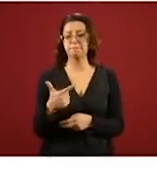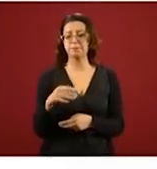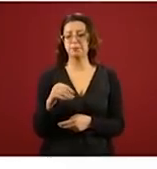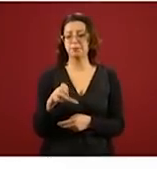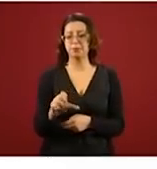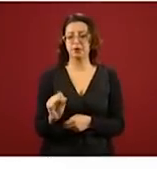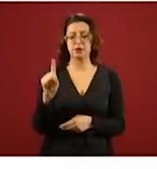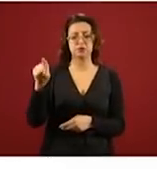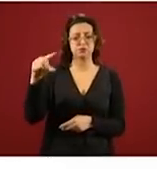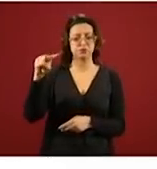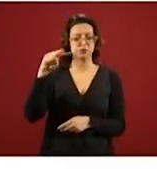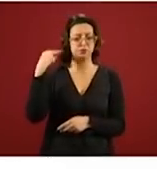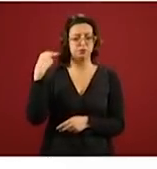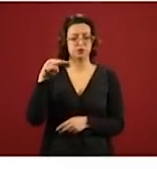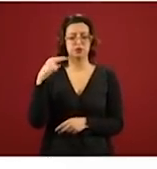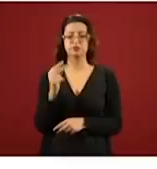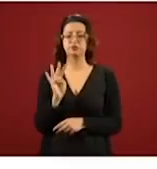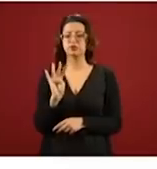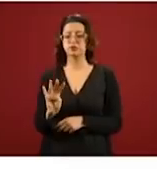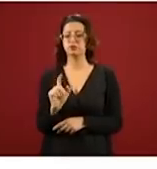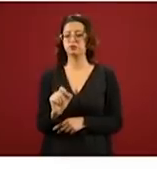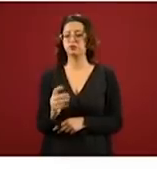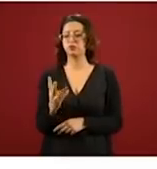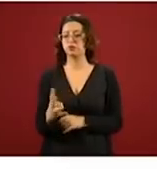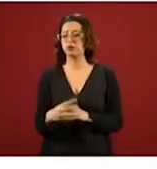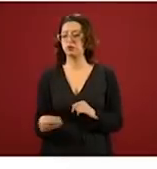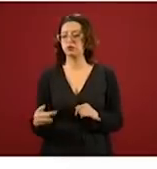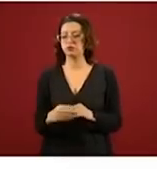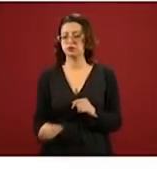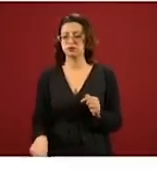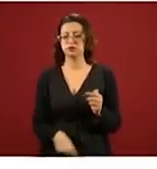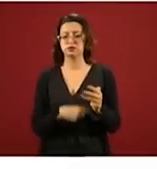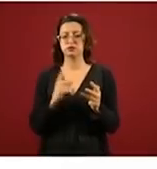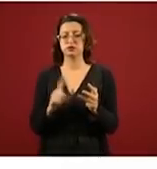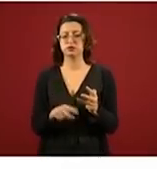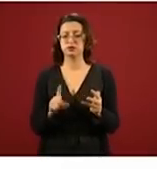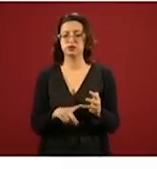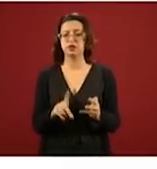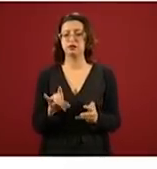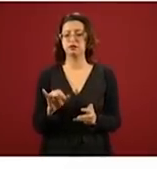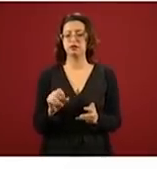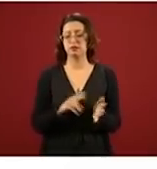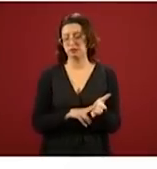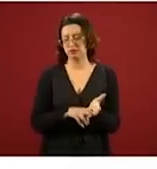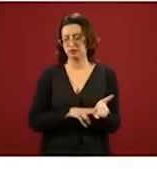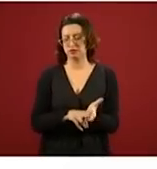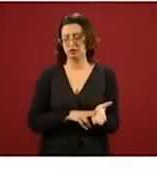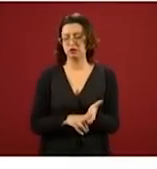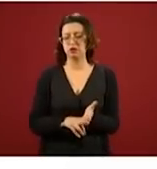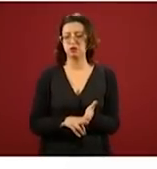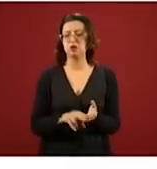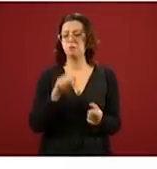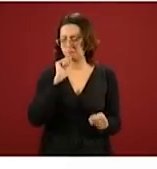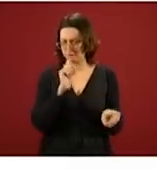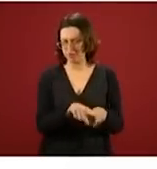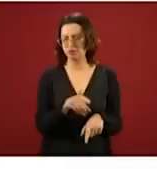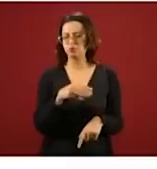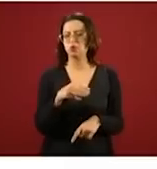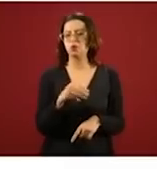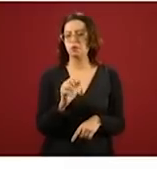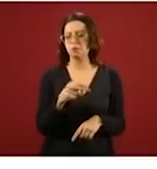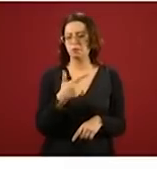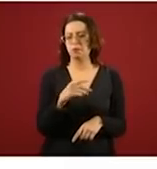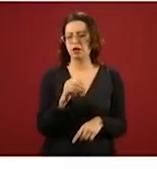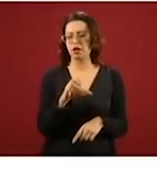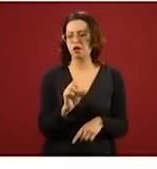medellín de bravo veracruz 19 pesos con 4 centavos y el diesel también en medellín de bravo también los mangos con